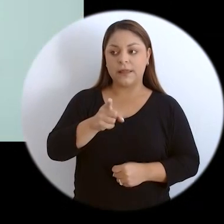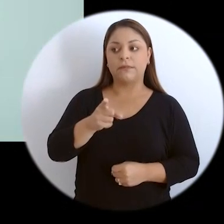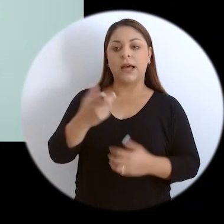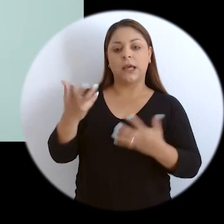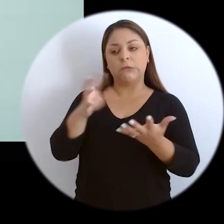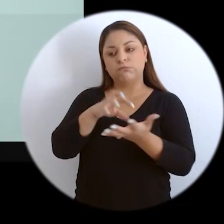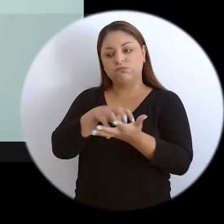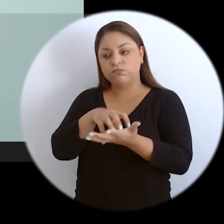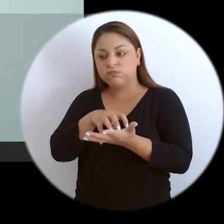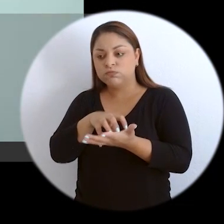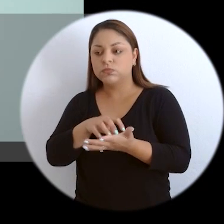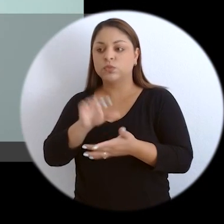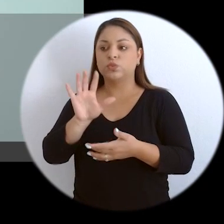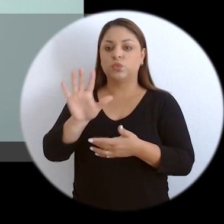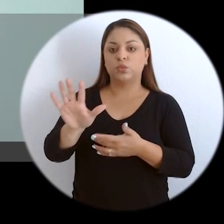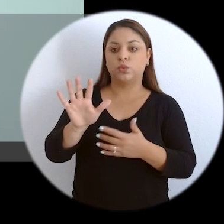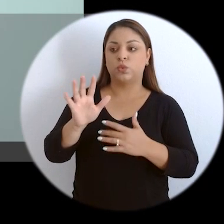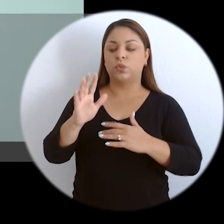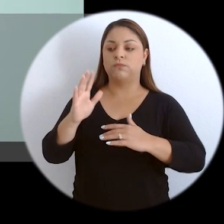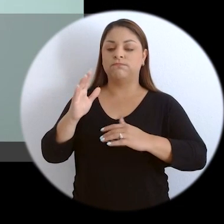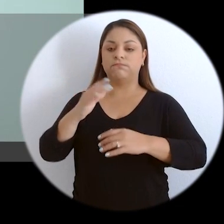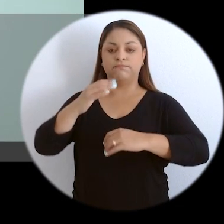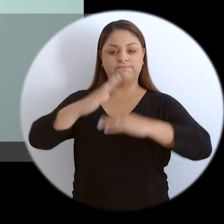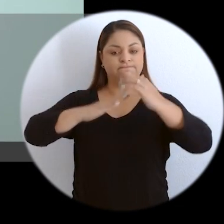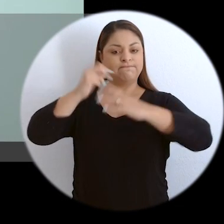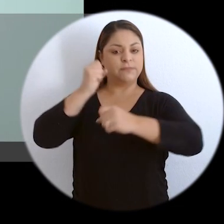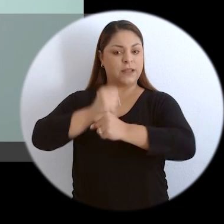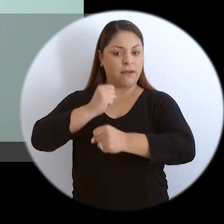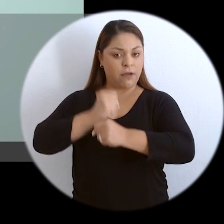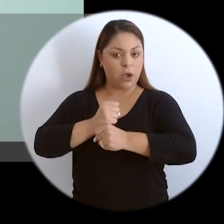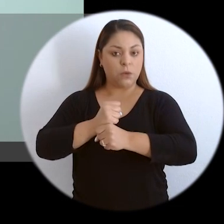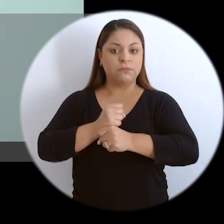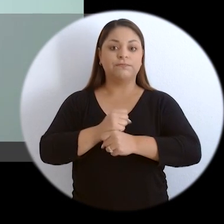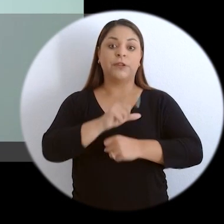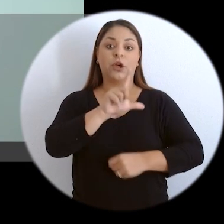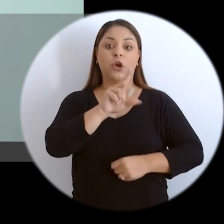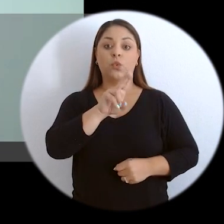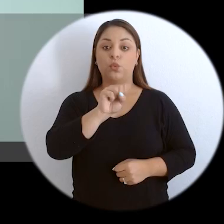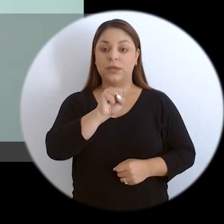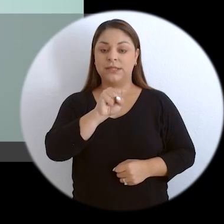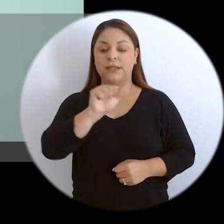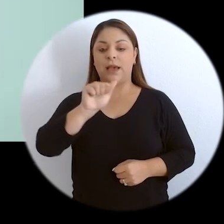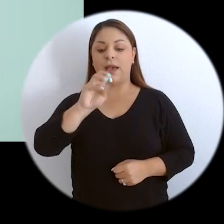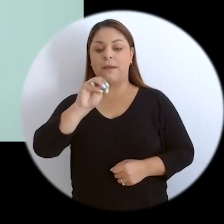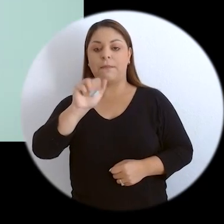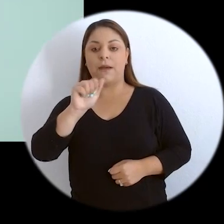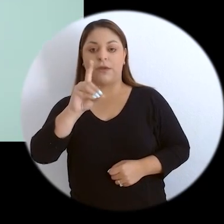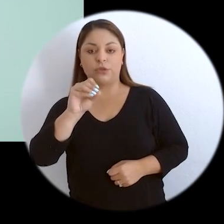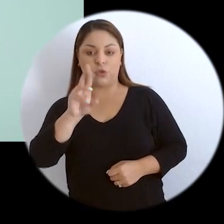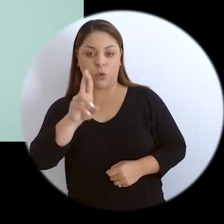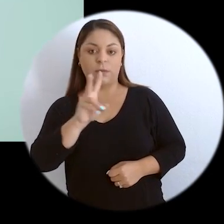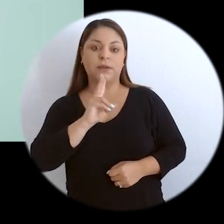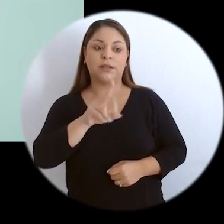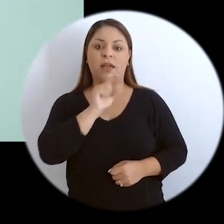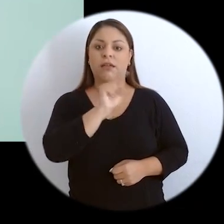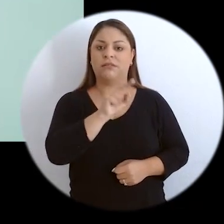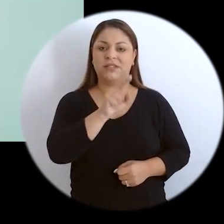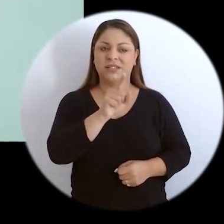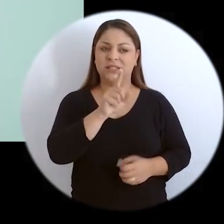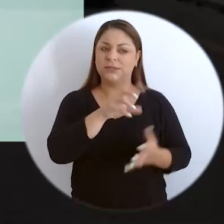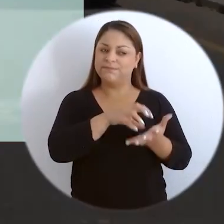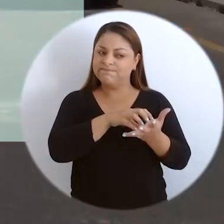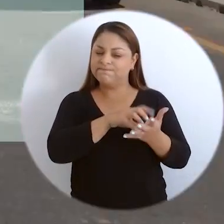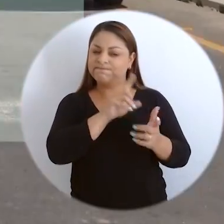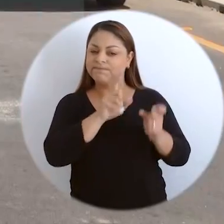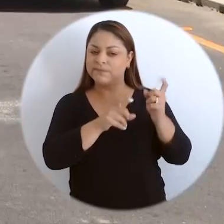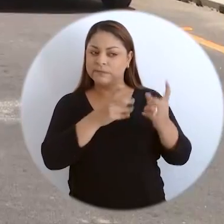Si uno tuviera que hacer un balance de la gestión de esta prácticamente 2 años, yo creo que uno puede exaltar el tema de